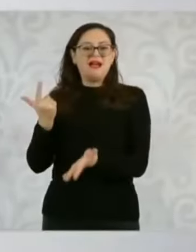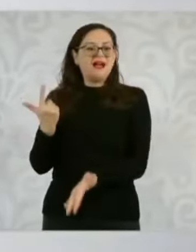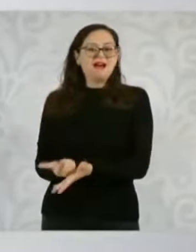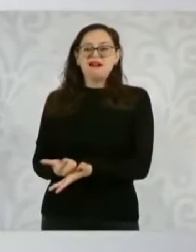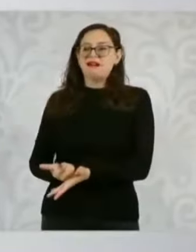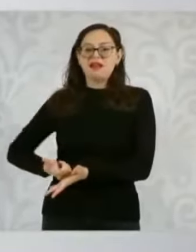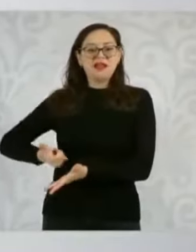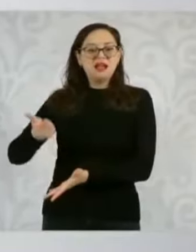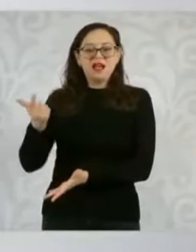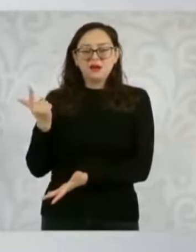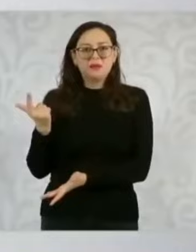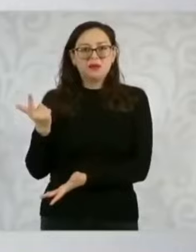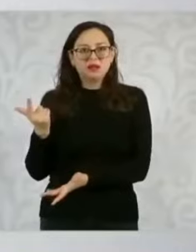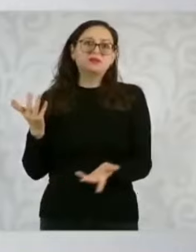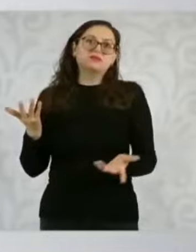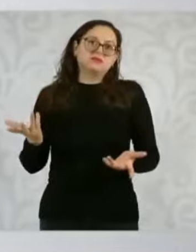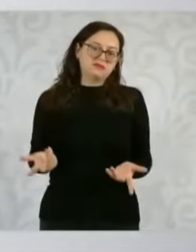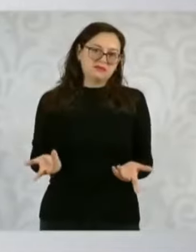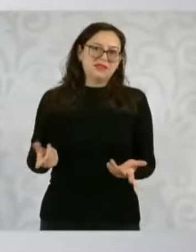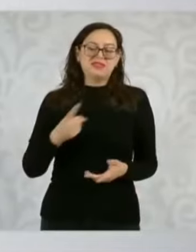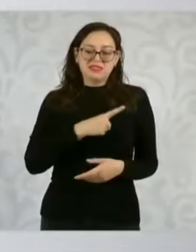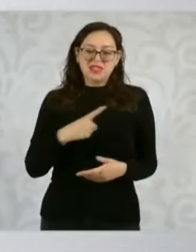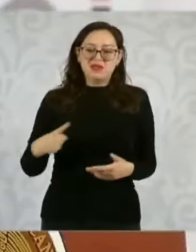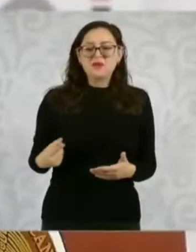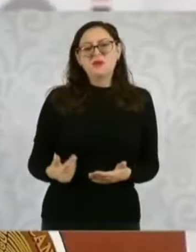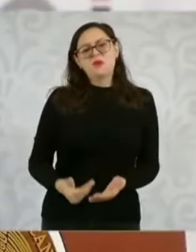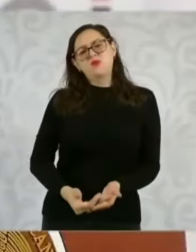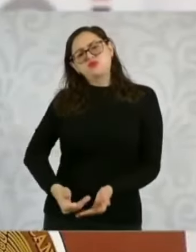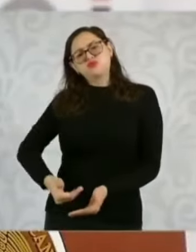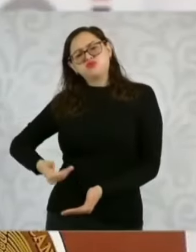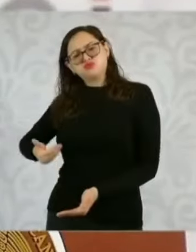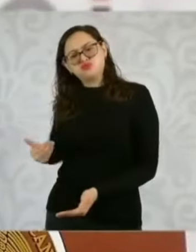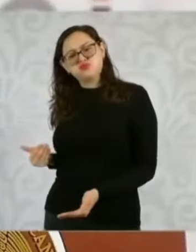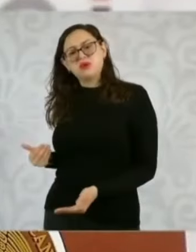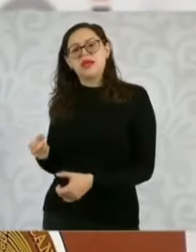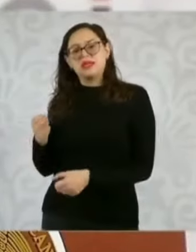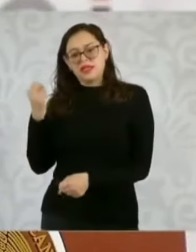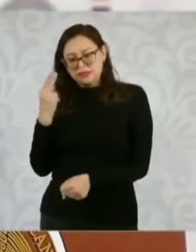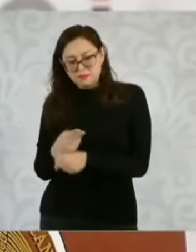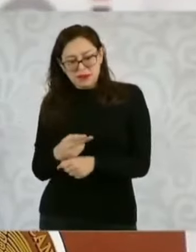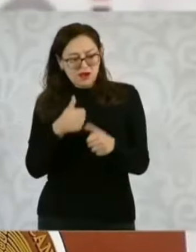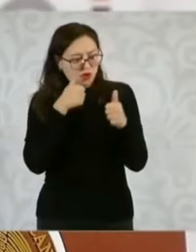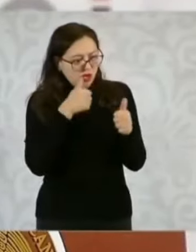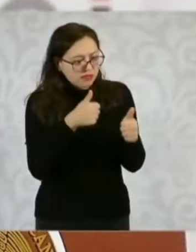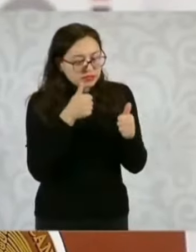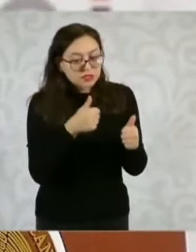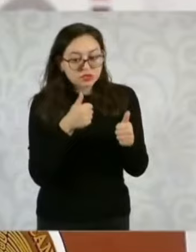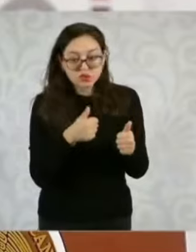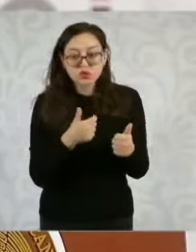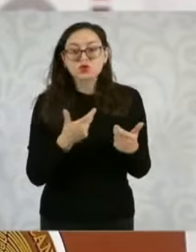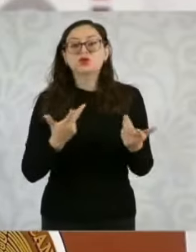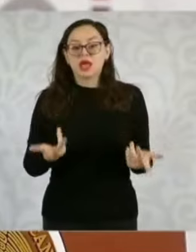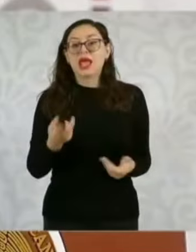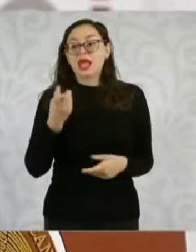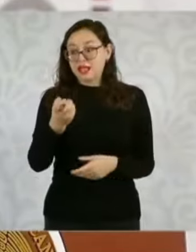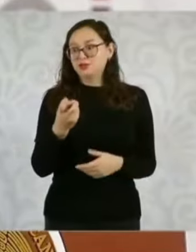tiempo, anticiparnos al episodio de la urgencia, anticiparnos al